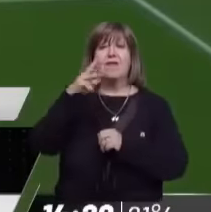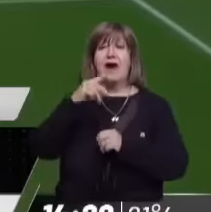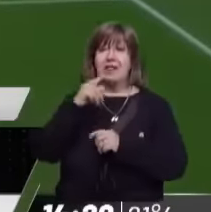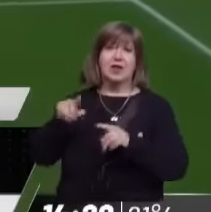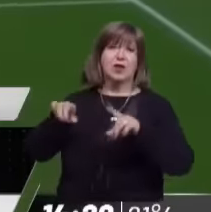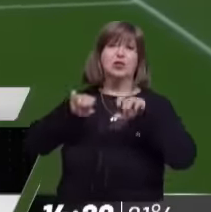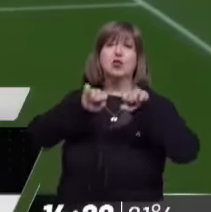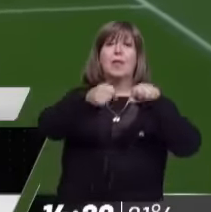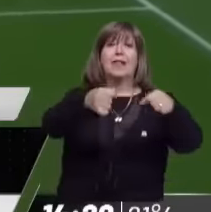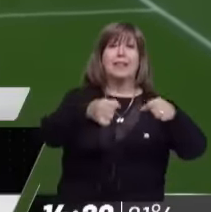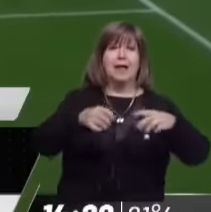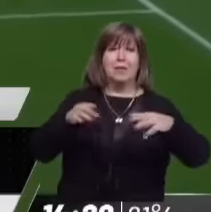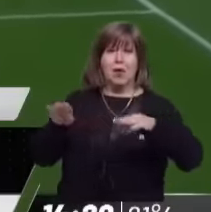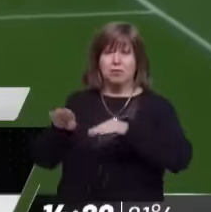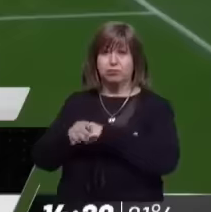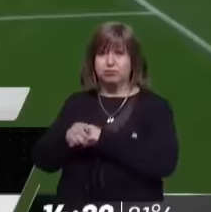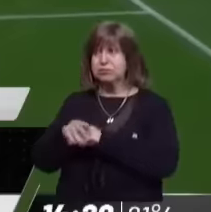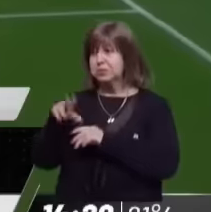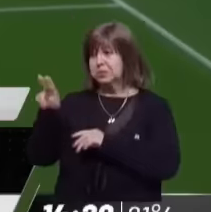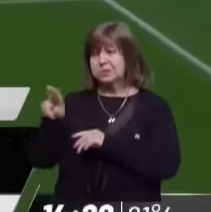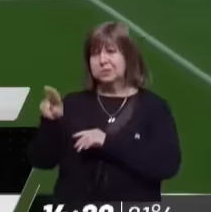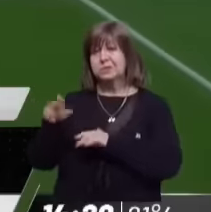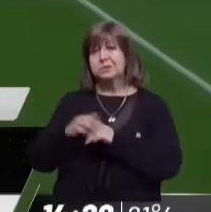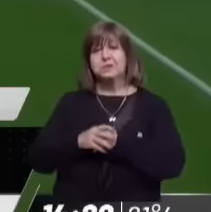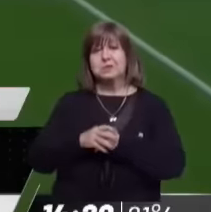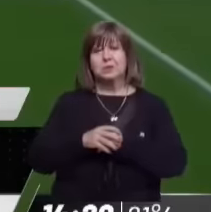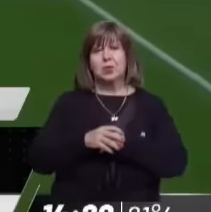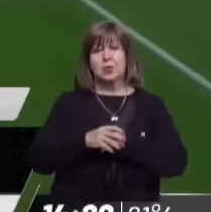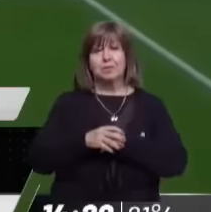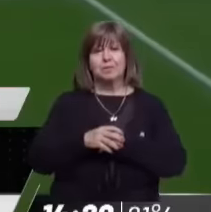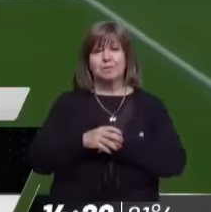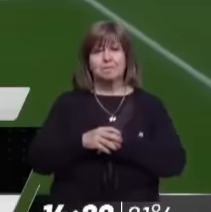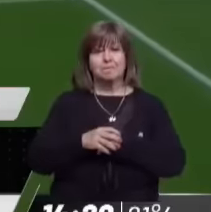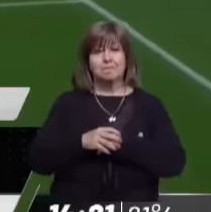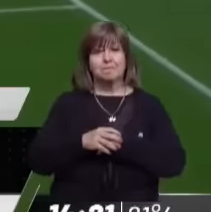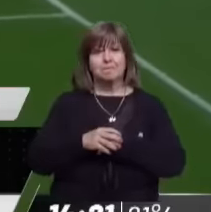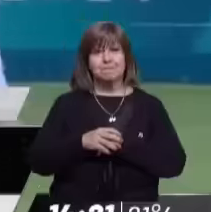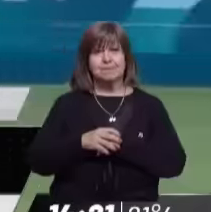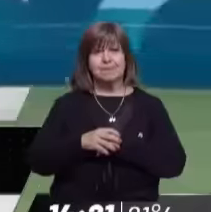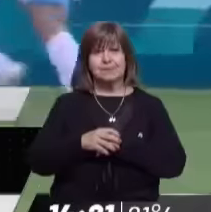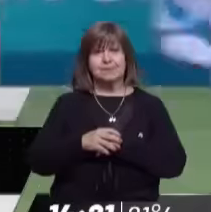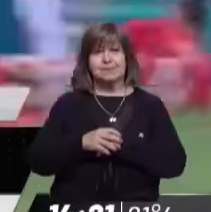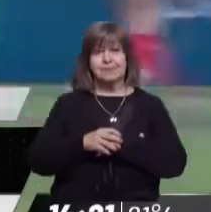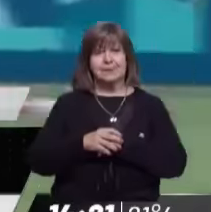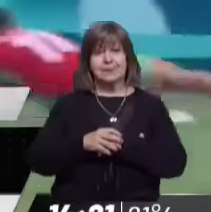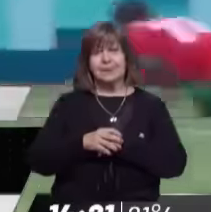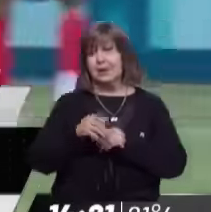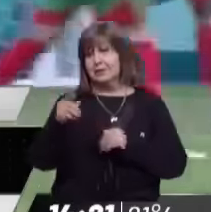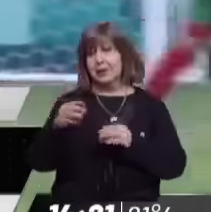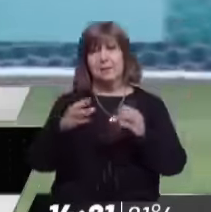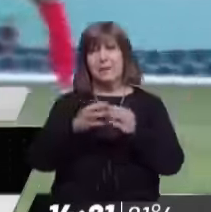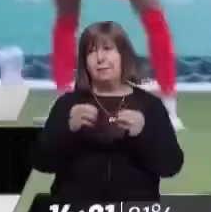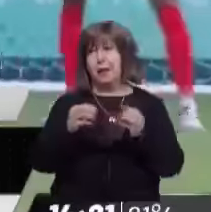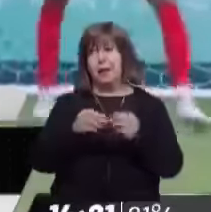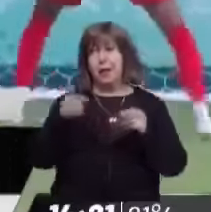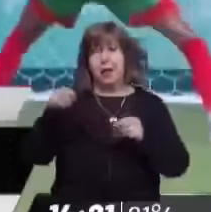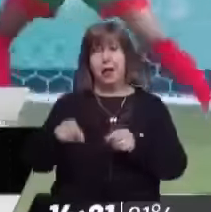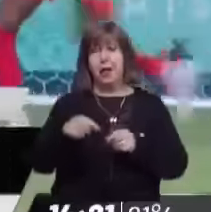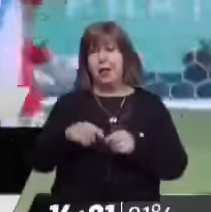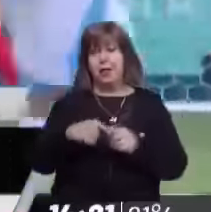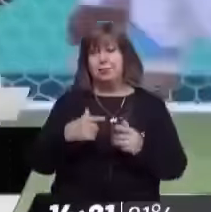defensor argentino, a él, al que cabecea. Sí. Y después el gol de Medina. Increíble papelón